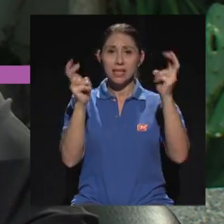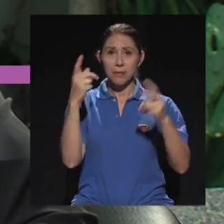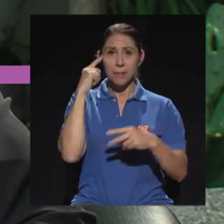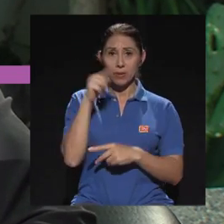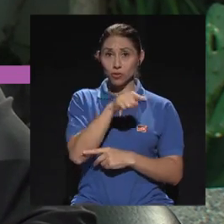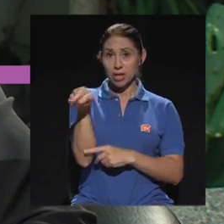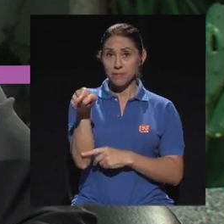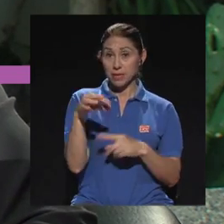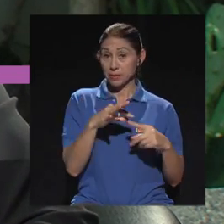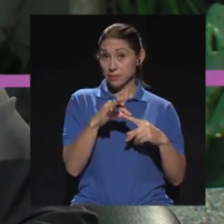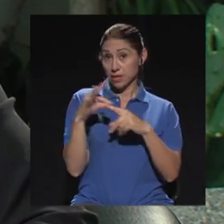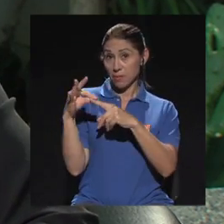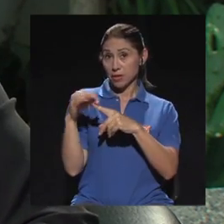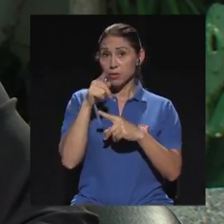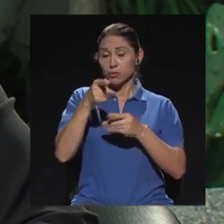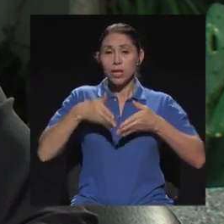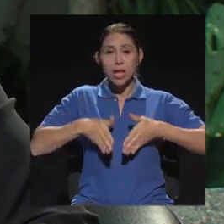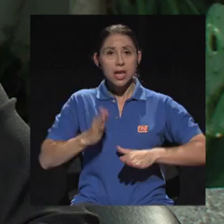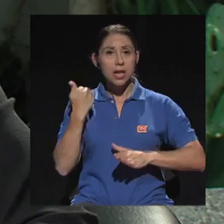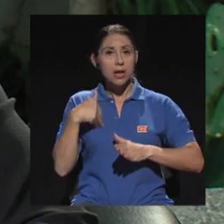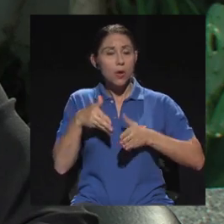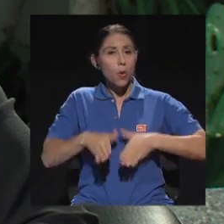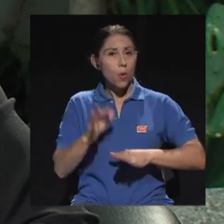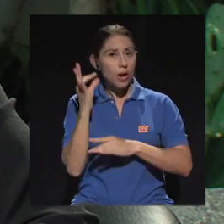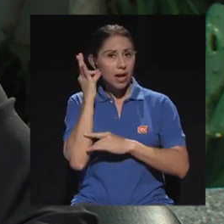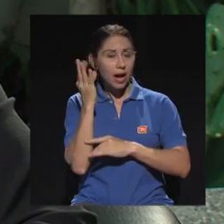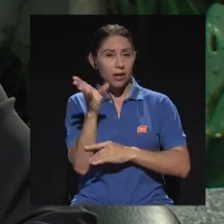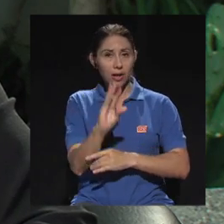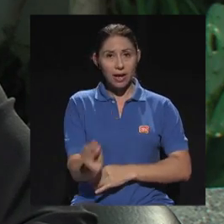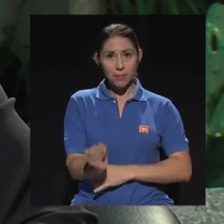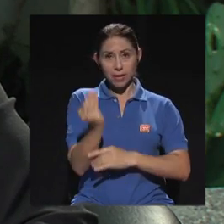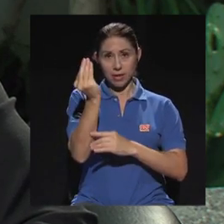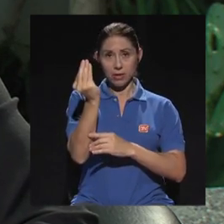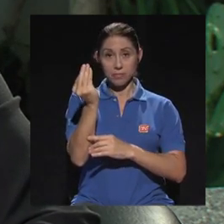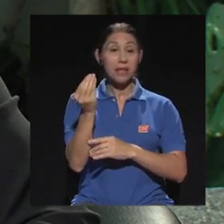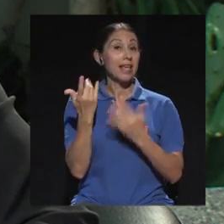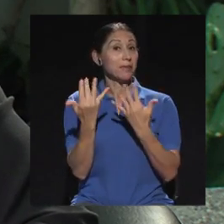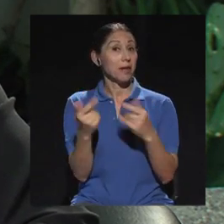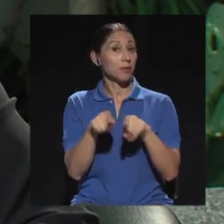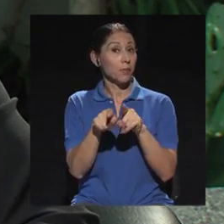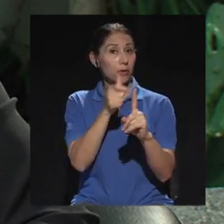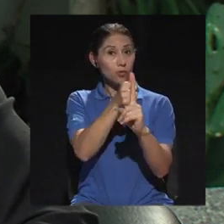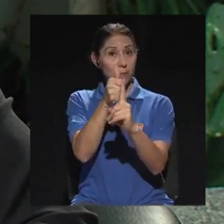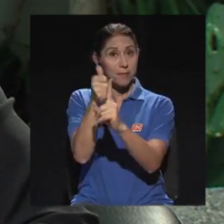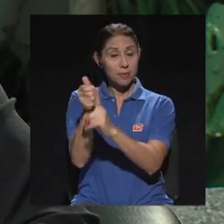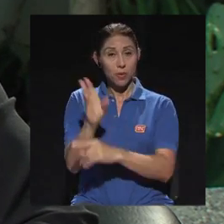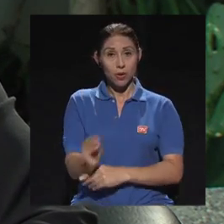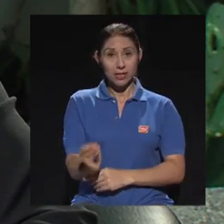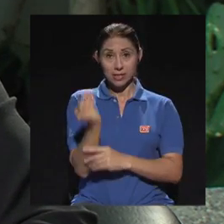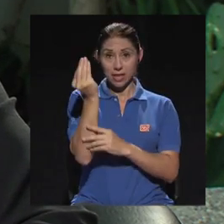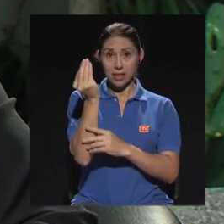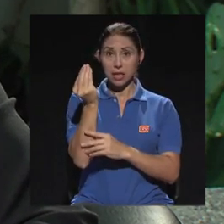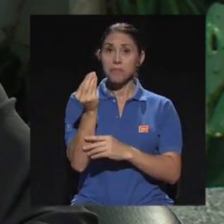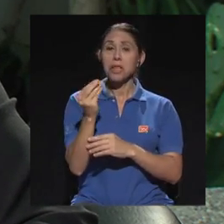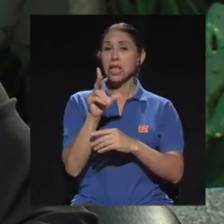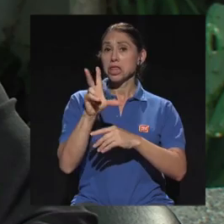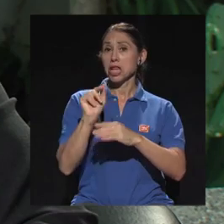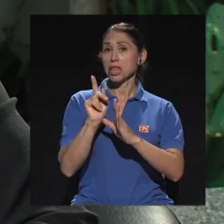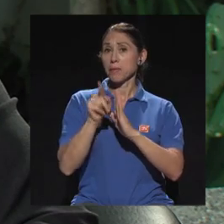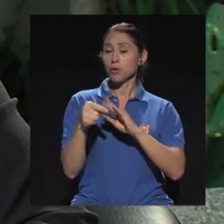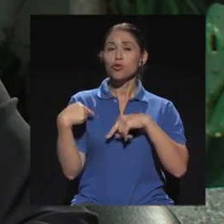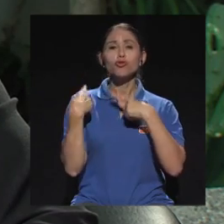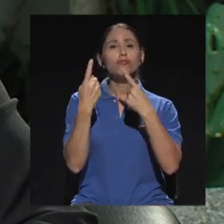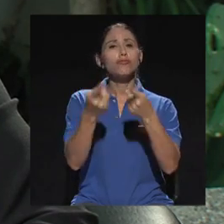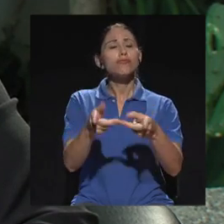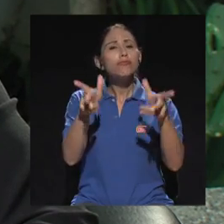para usted, especialmente si tiene un hijo o una hija adolescente. Esperamos que usted también, si es adolescente, que nos siga durante estos 30 minutos de